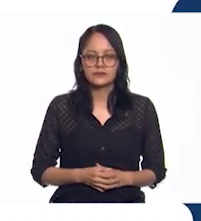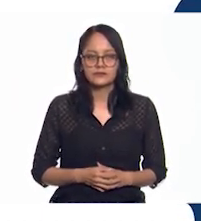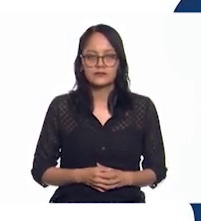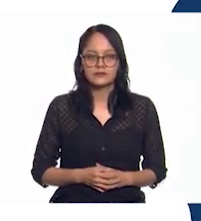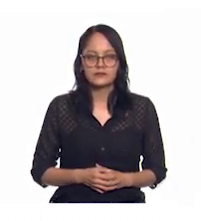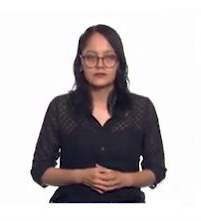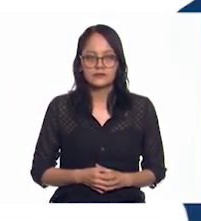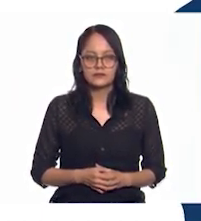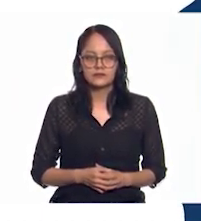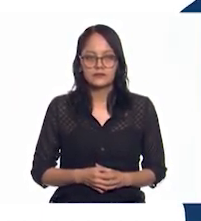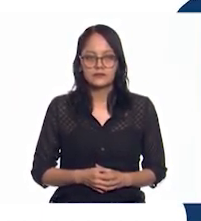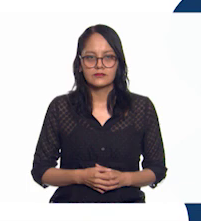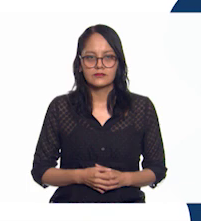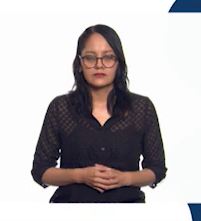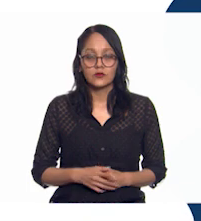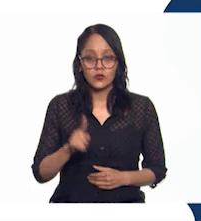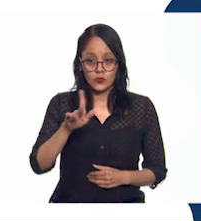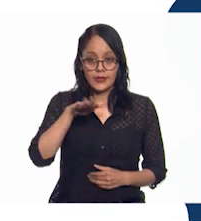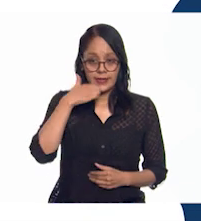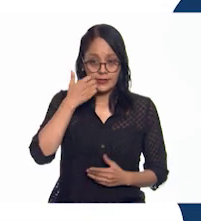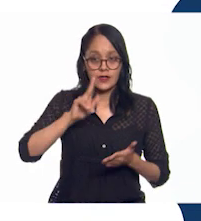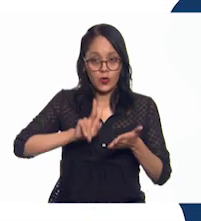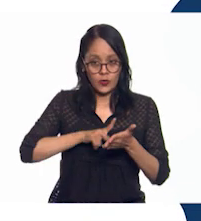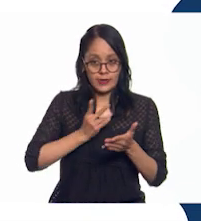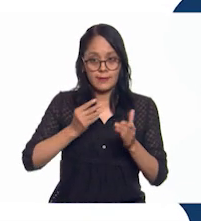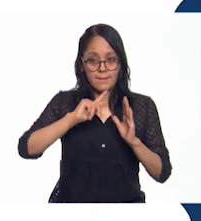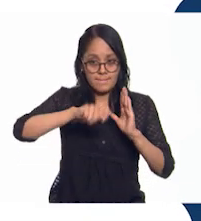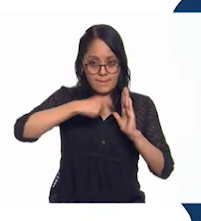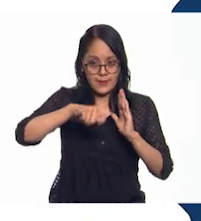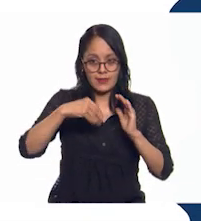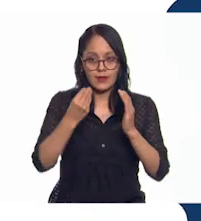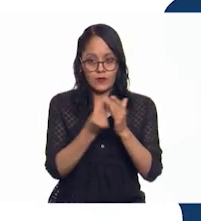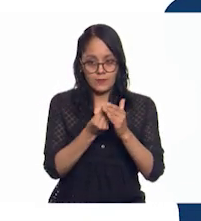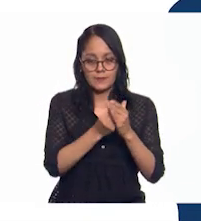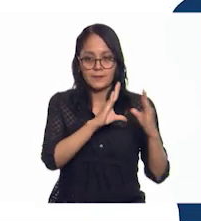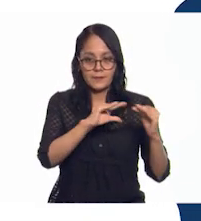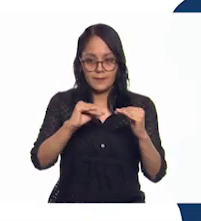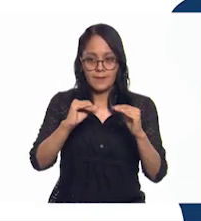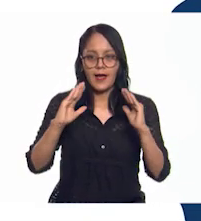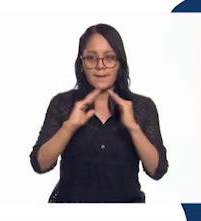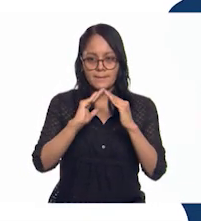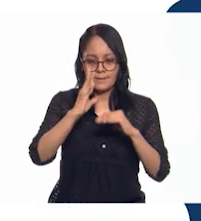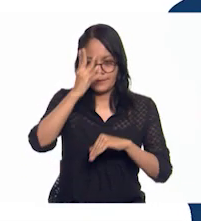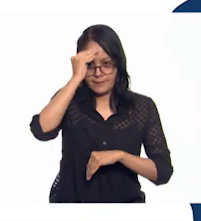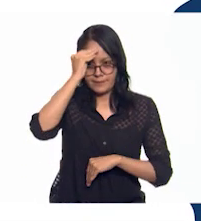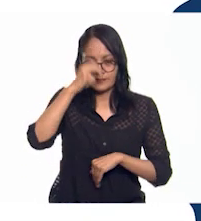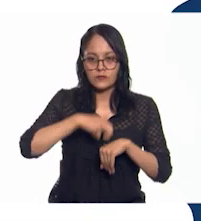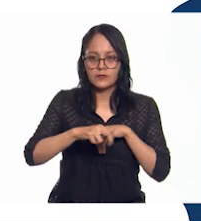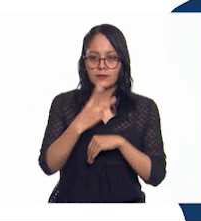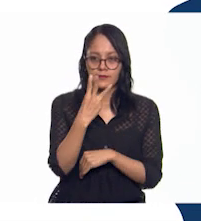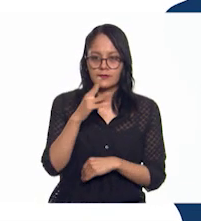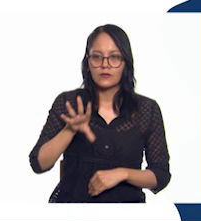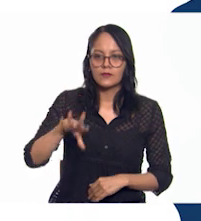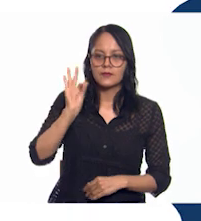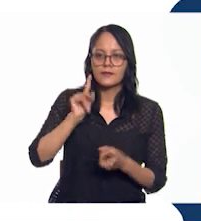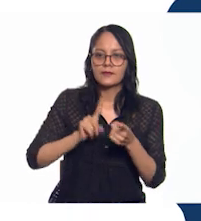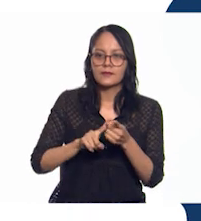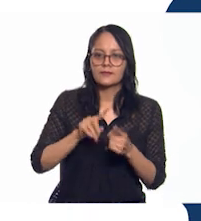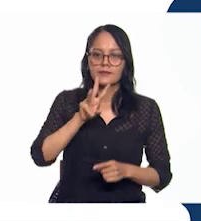conalitec.cep.gov.mx. Si quieres volver a ver los programas de Aprende en Casa, los puedes encontrar en la siguiente liga: